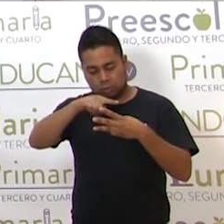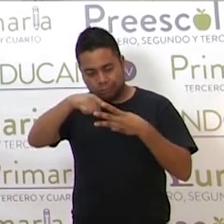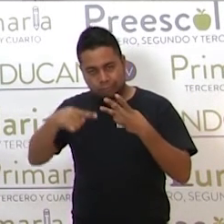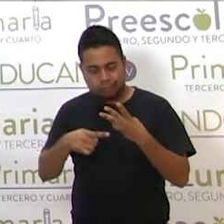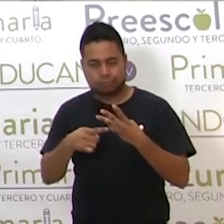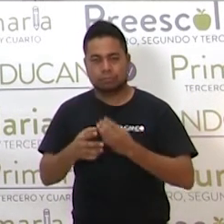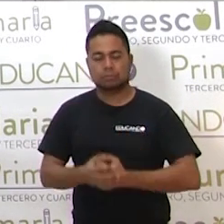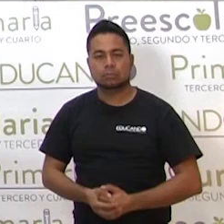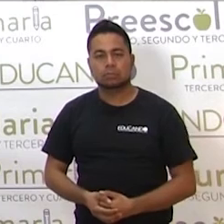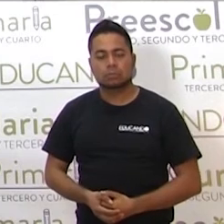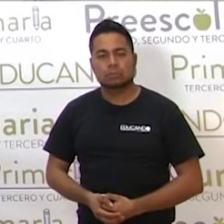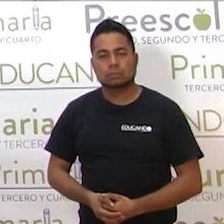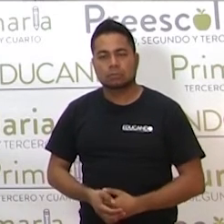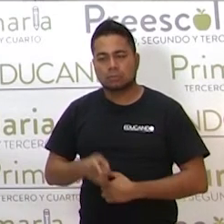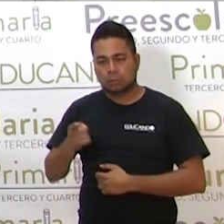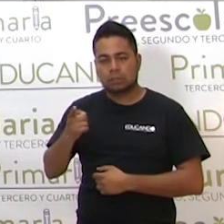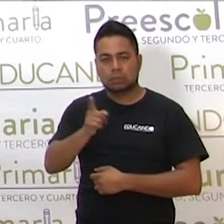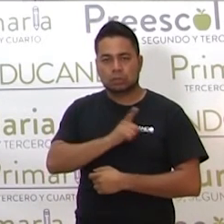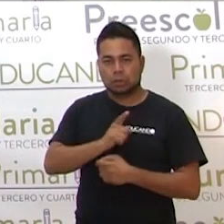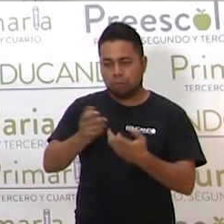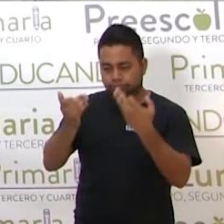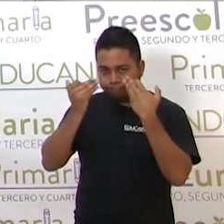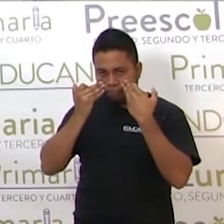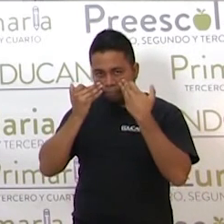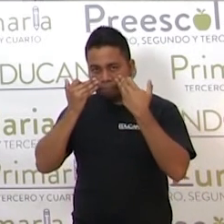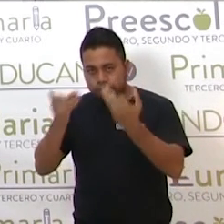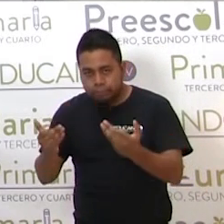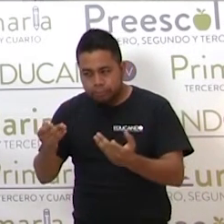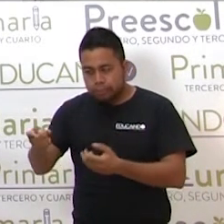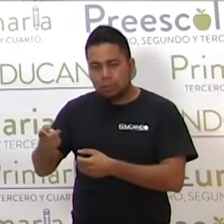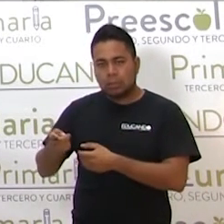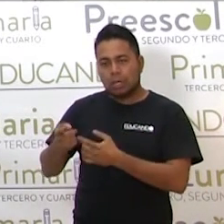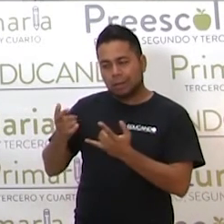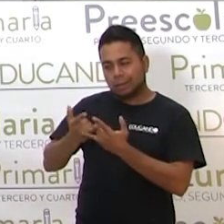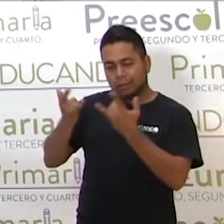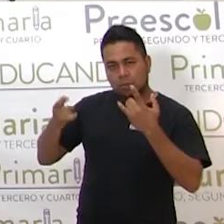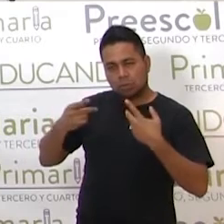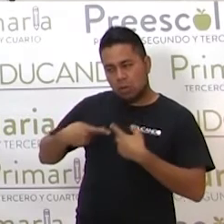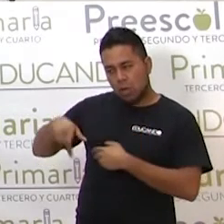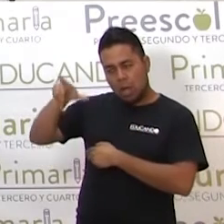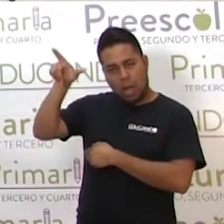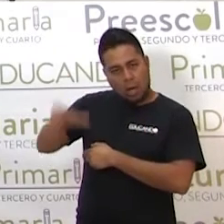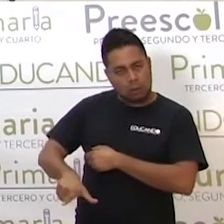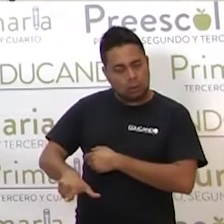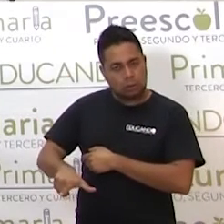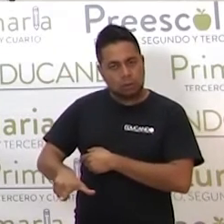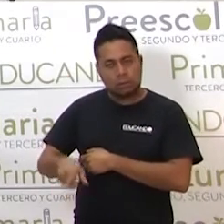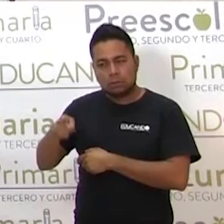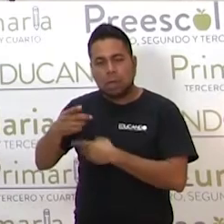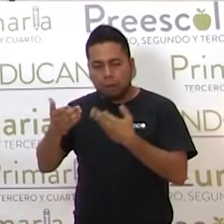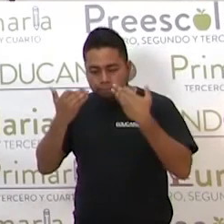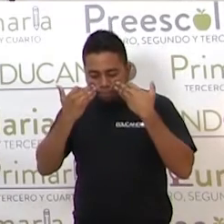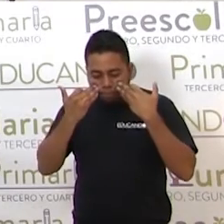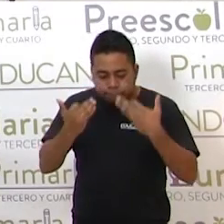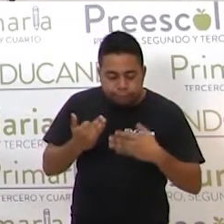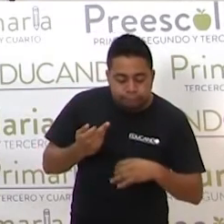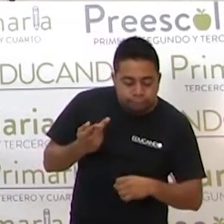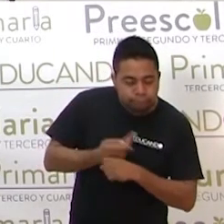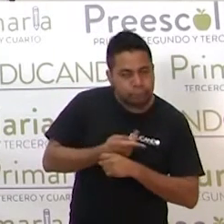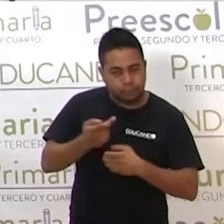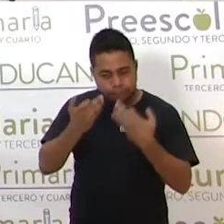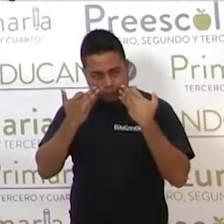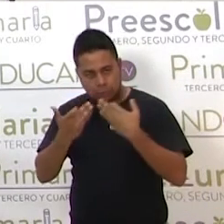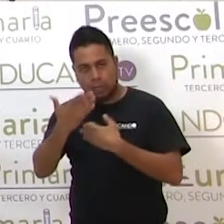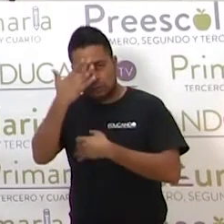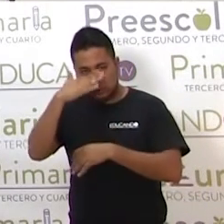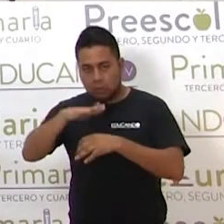Es el tipo de narrador testigo, es el protagonista de la historia, está presenciando los hechos, sabe lo que